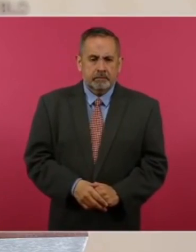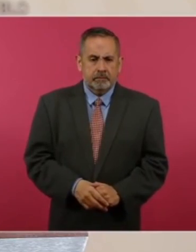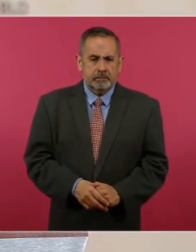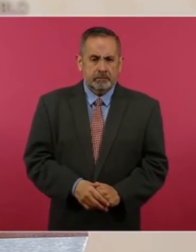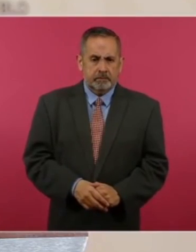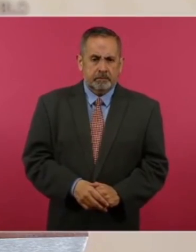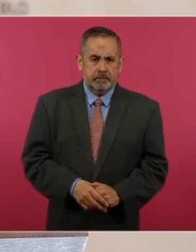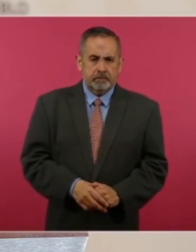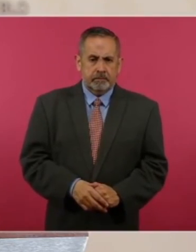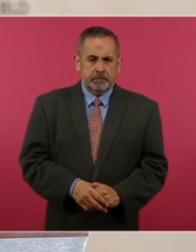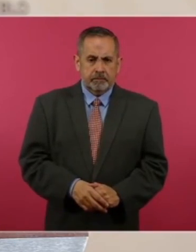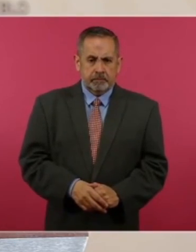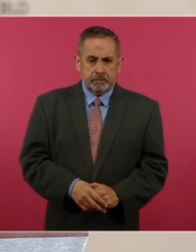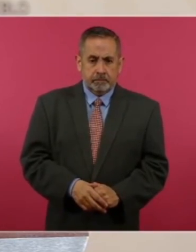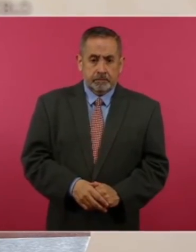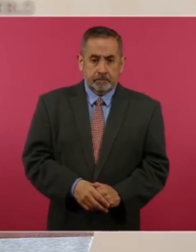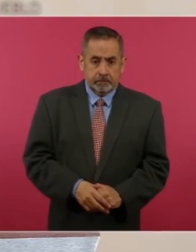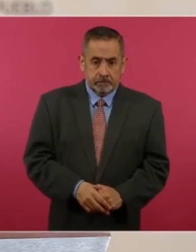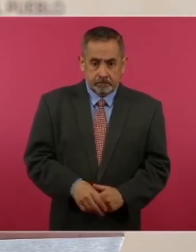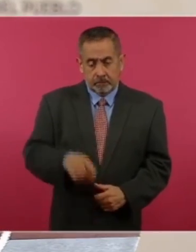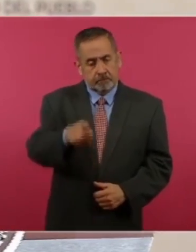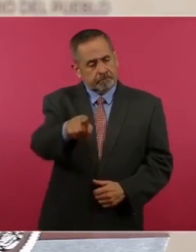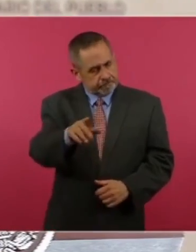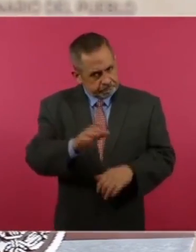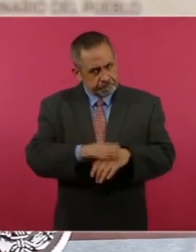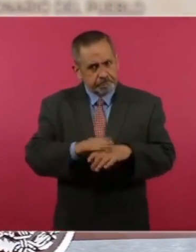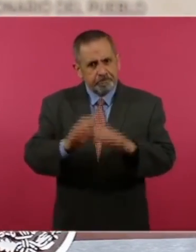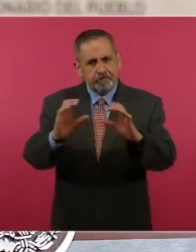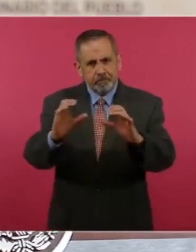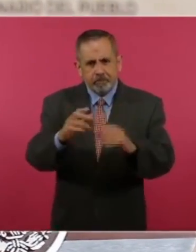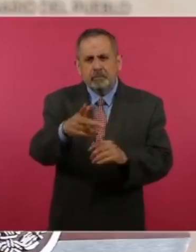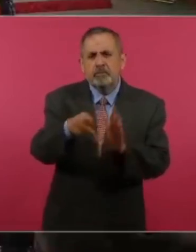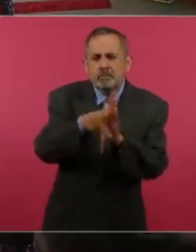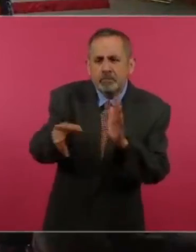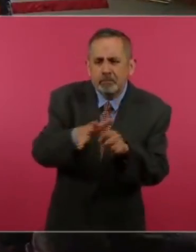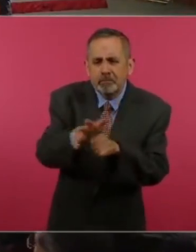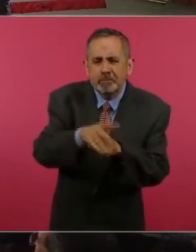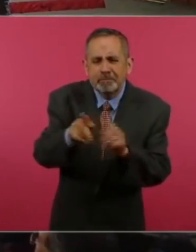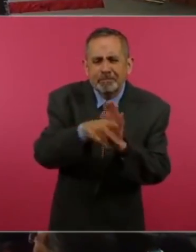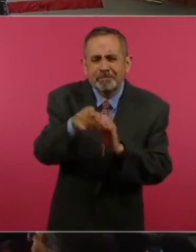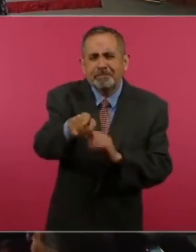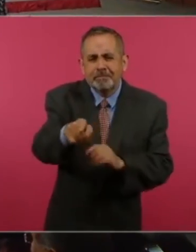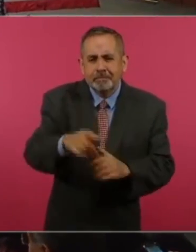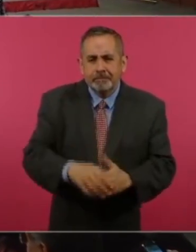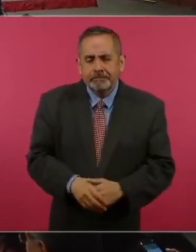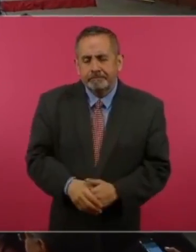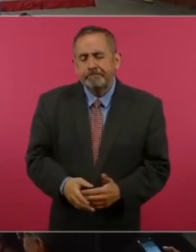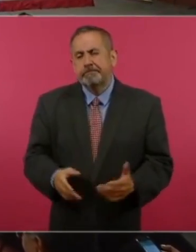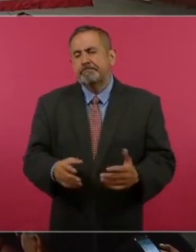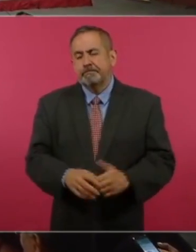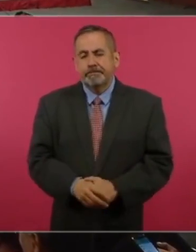Yo tengo otros pinches datos, perros. Así les hay que diciendo. Tener mucho cuidado. ¿De qué periódico eres tú? Traemos que bajó.